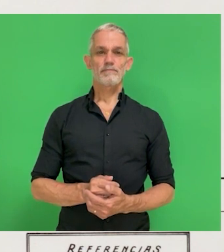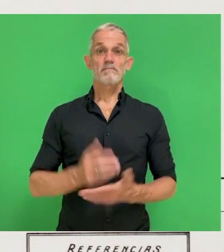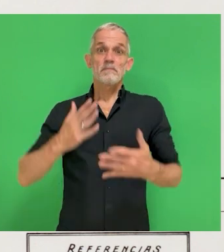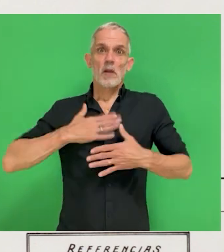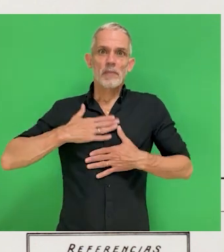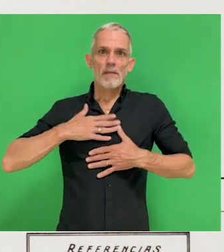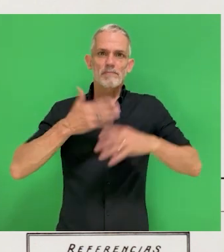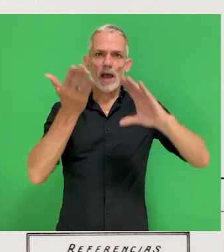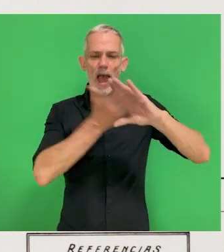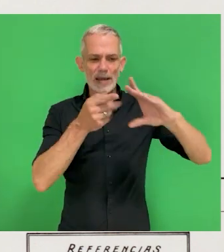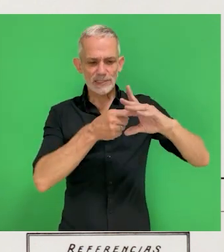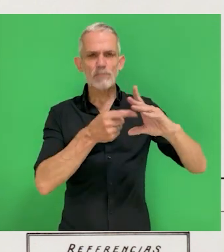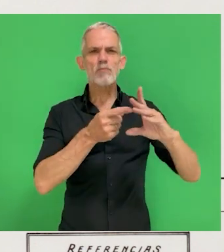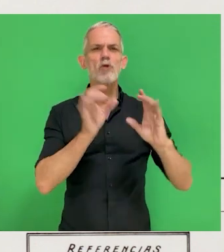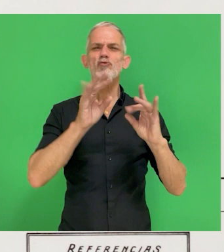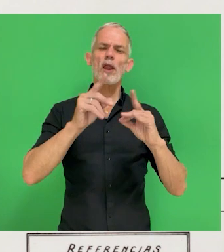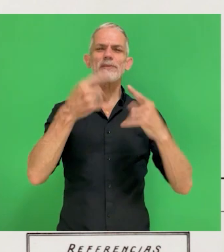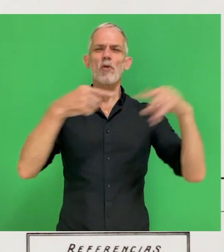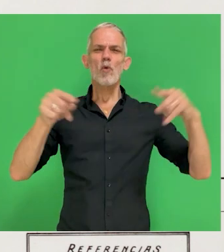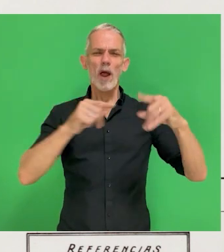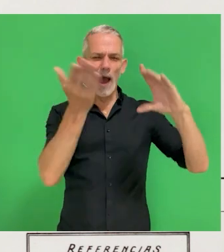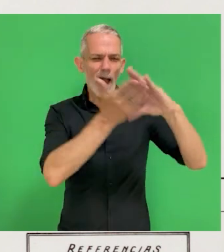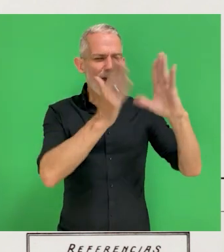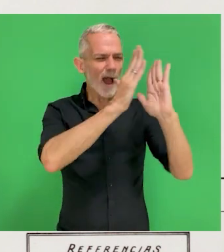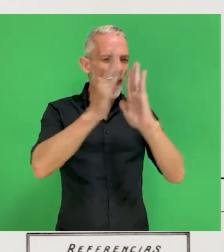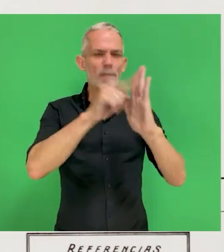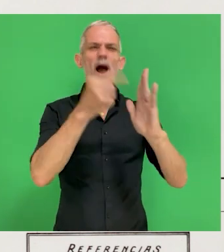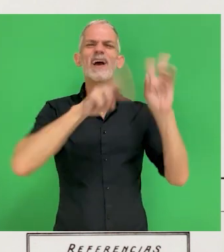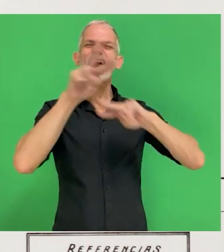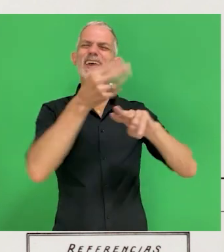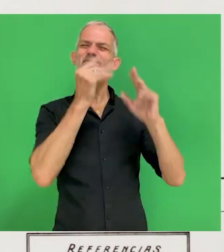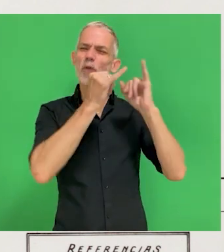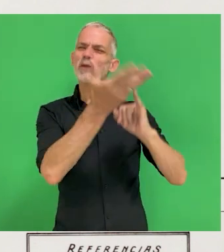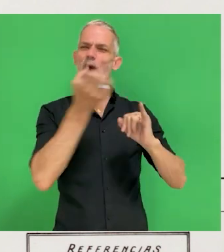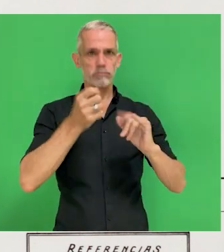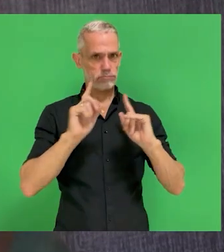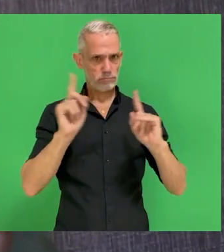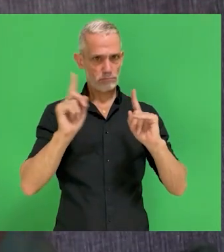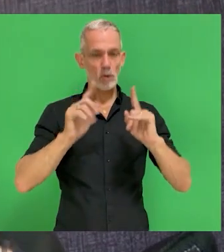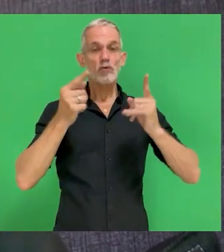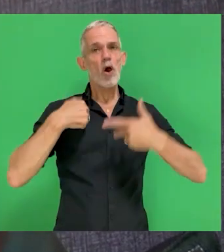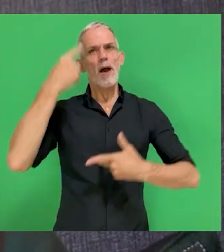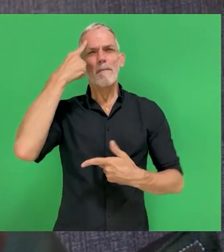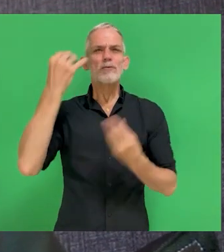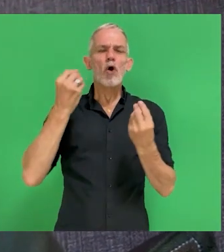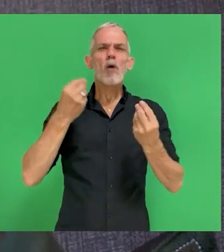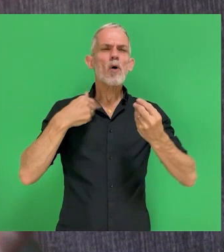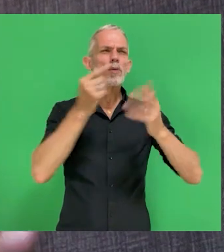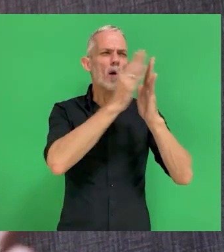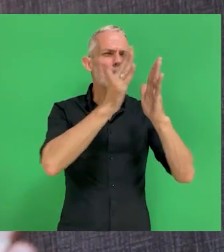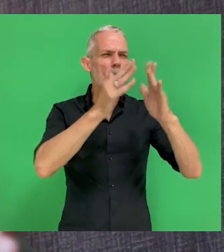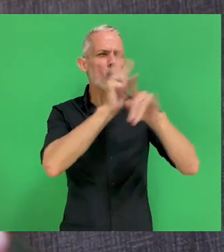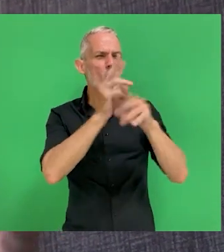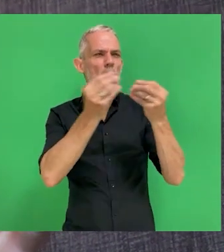Para mí el archivo no es solamente el lugar donde voy a buscar información. Es el lugar donde pienso cómo se debe cuidar, cómo